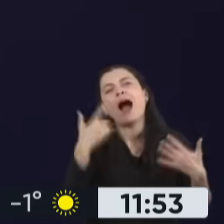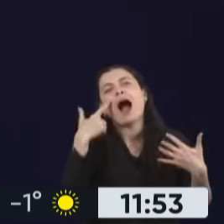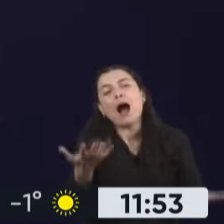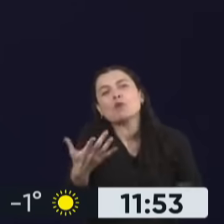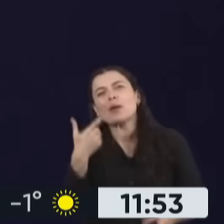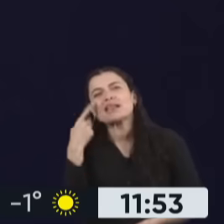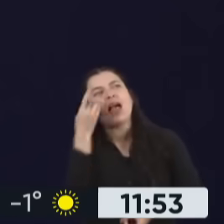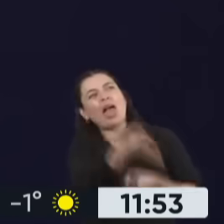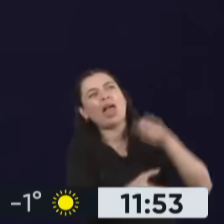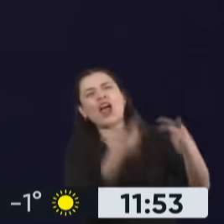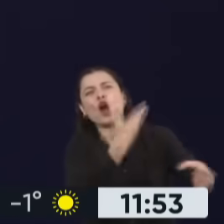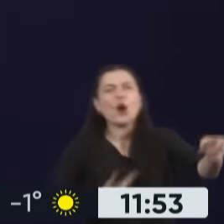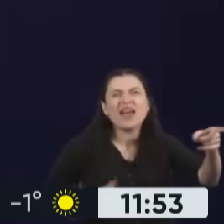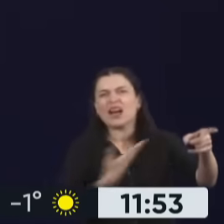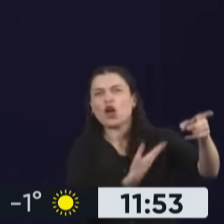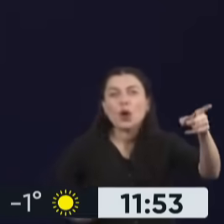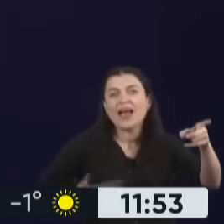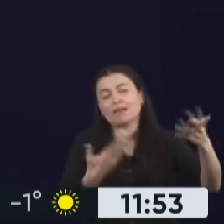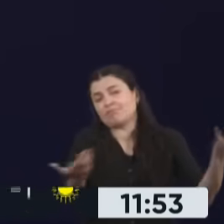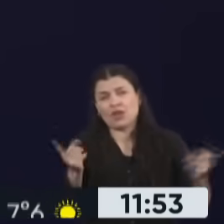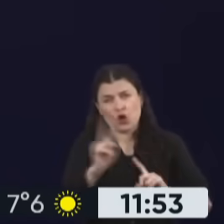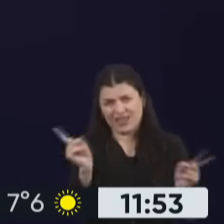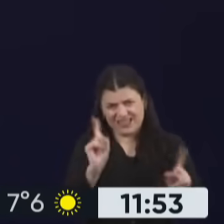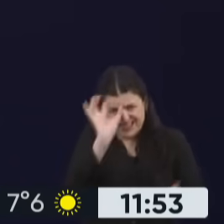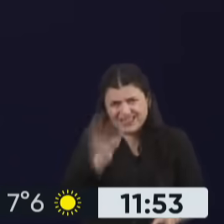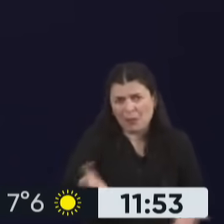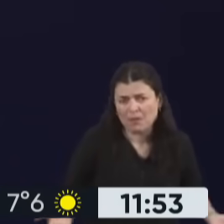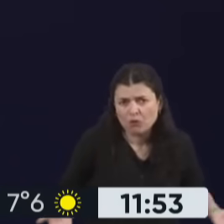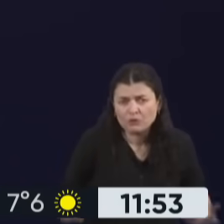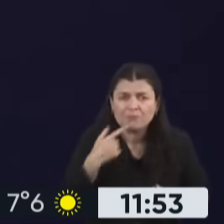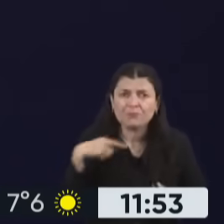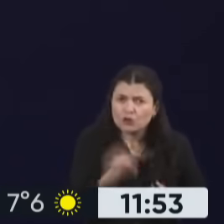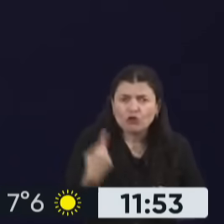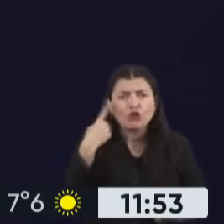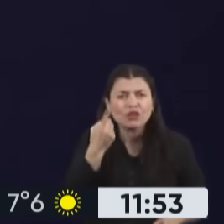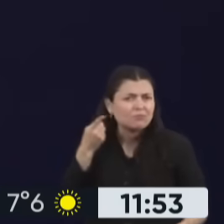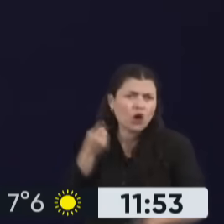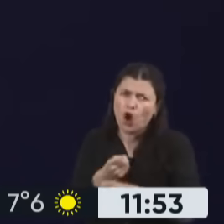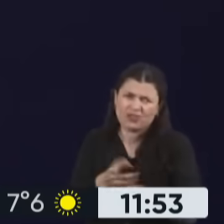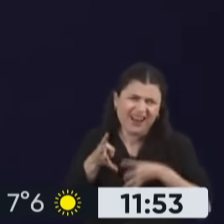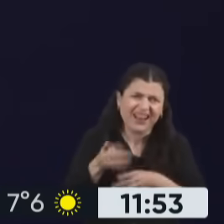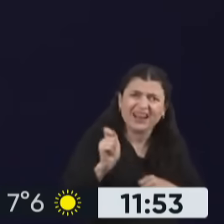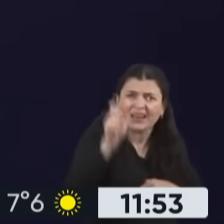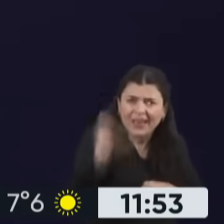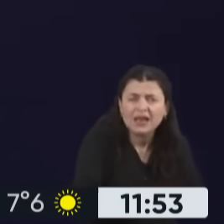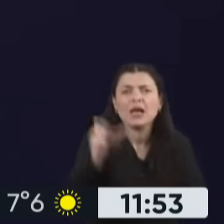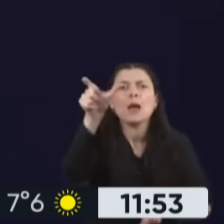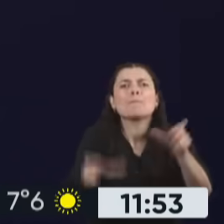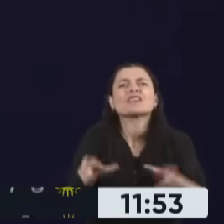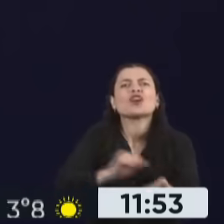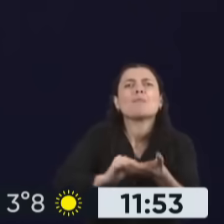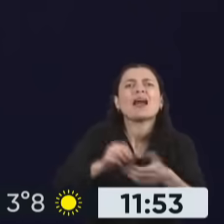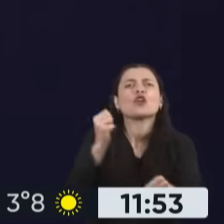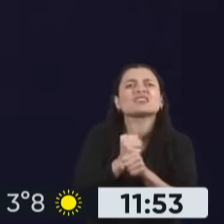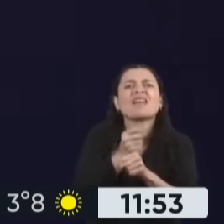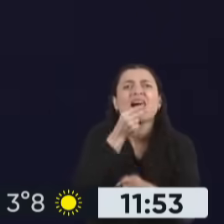en pos de los que realmente trabajan. Repito, estamos en contra de los ñoquis, no de todo lo demás, y